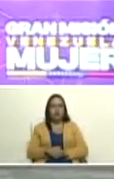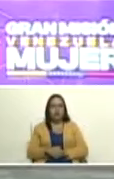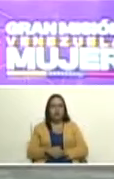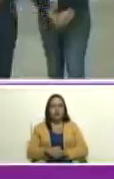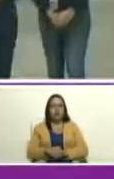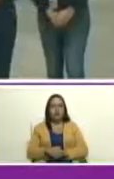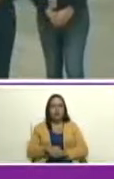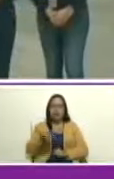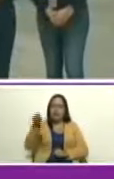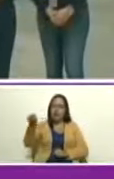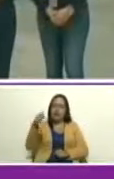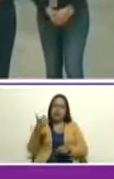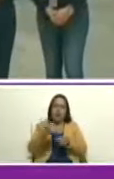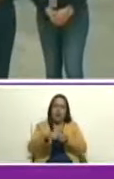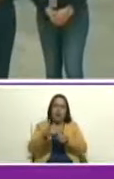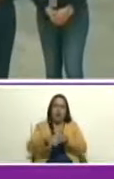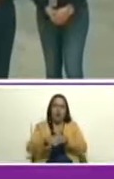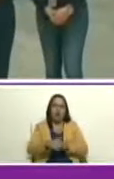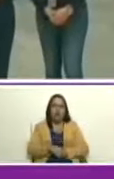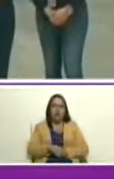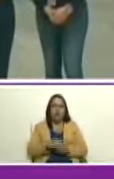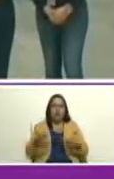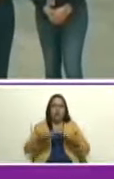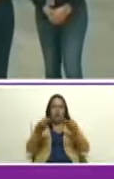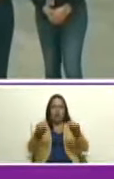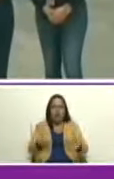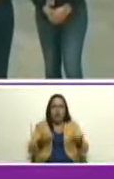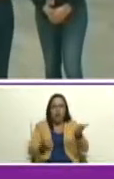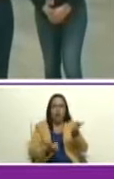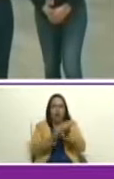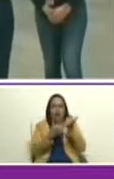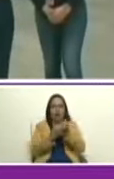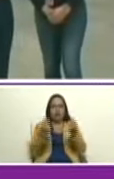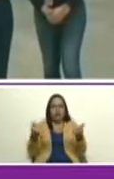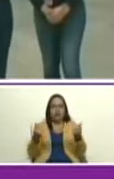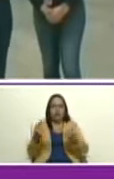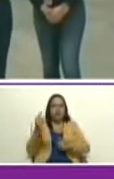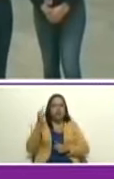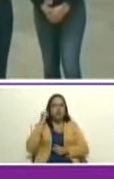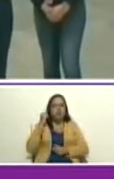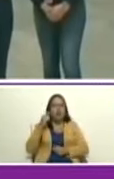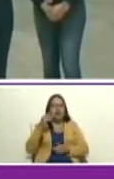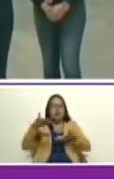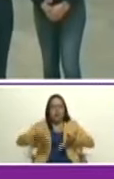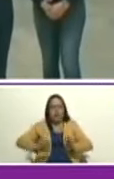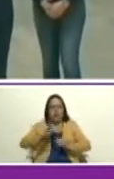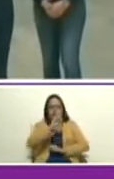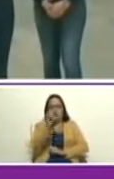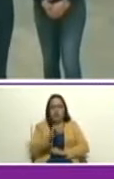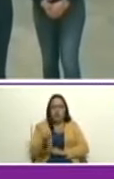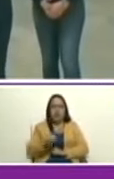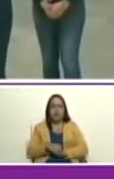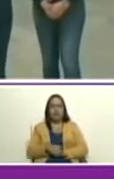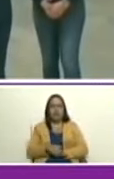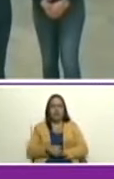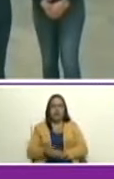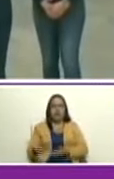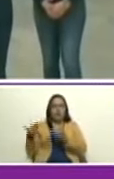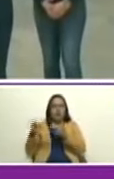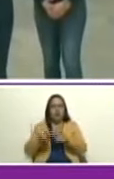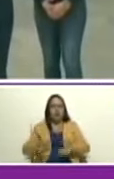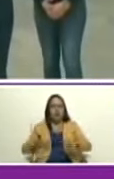Allá en Maracaibo, para entregar unos créditos a la mujer del Zulia. Allá en la sede